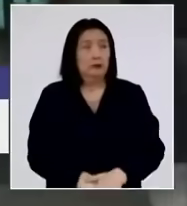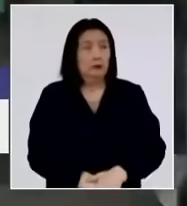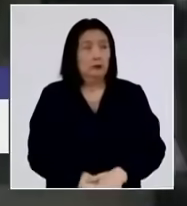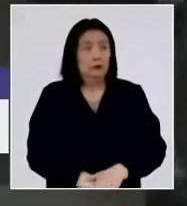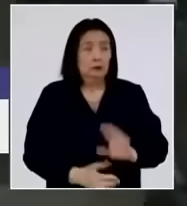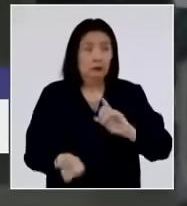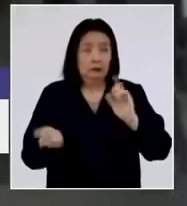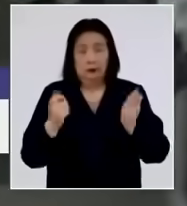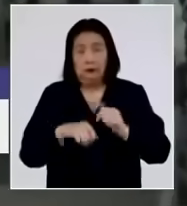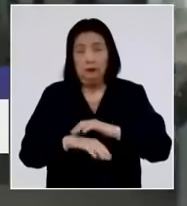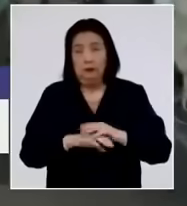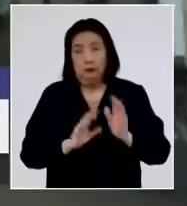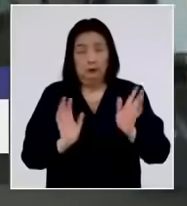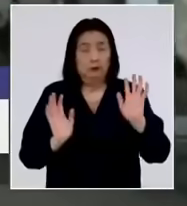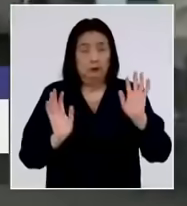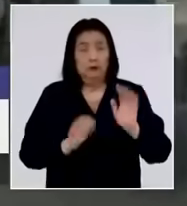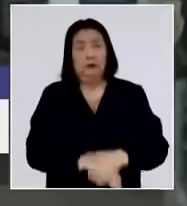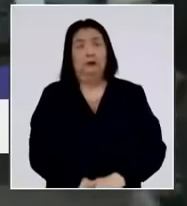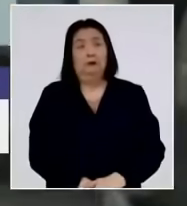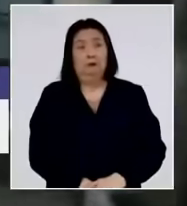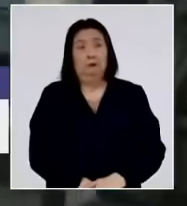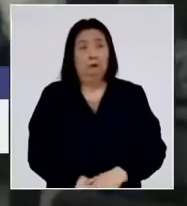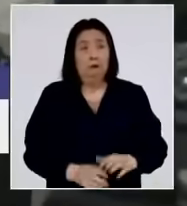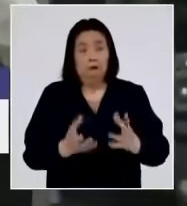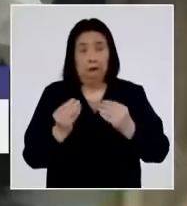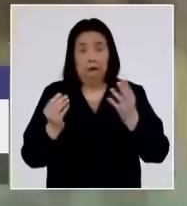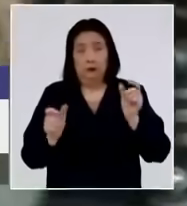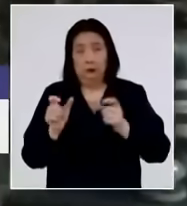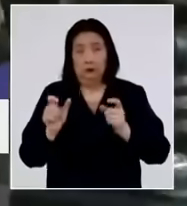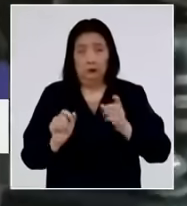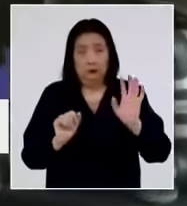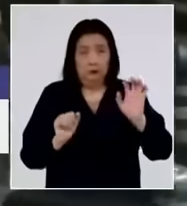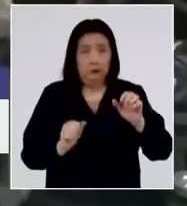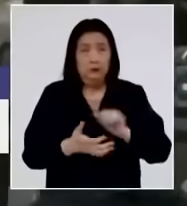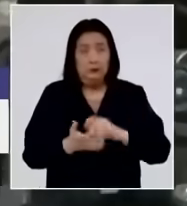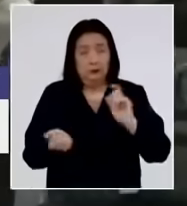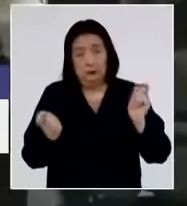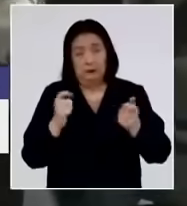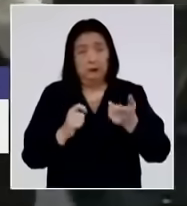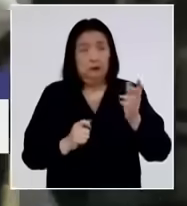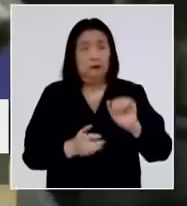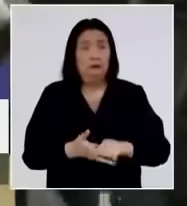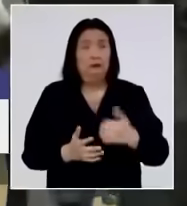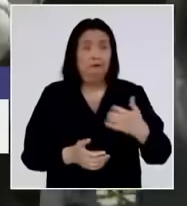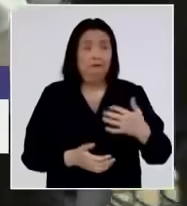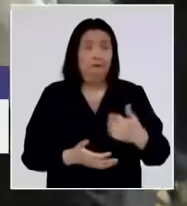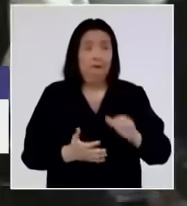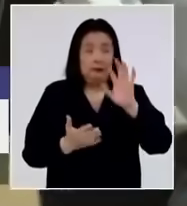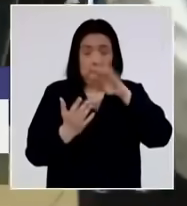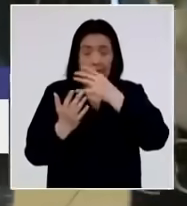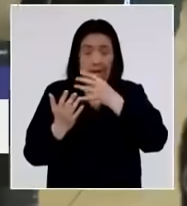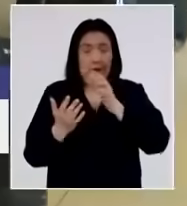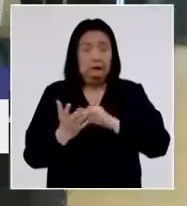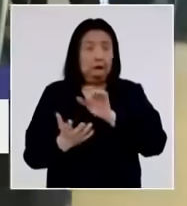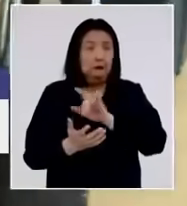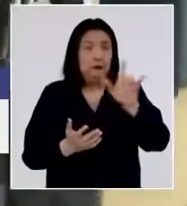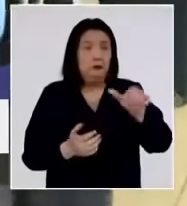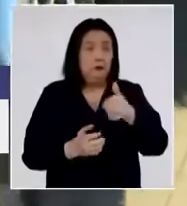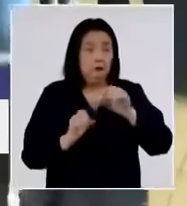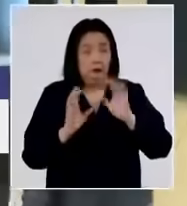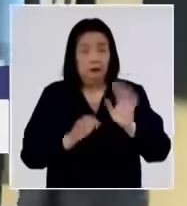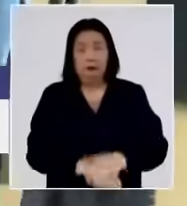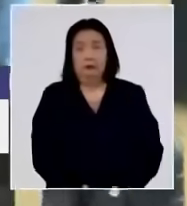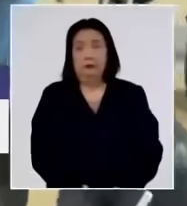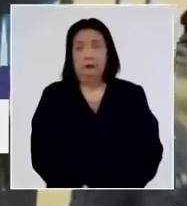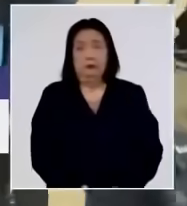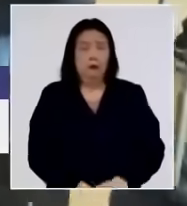esto cambió sus planes completamente, así como el de muchas personas que han tenido que cambiar su programación de vuelo para otros días más. Sí,